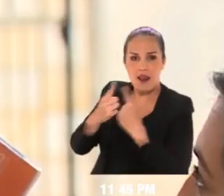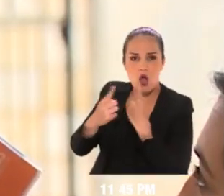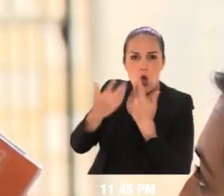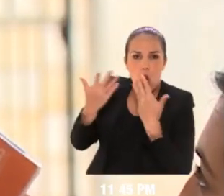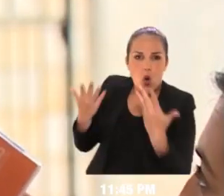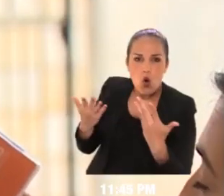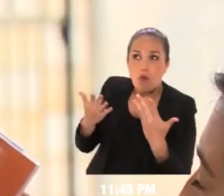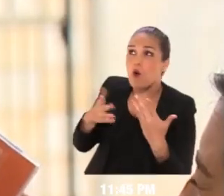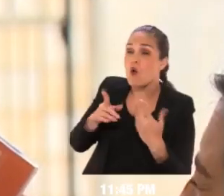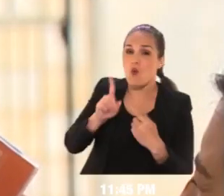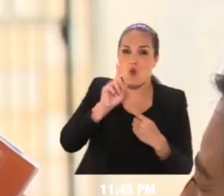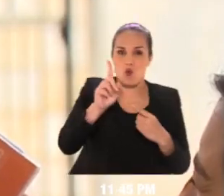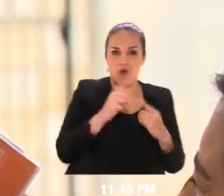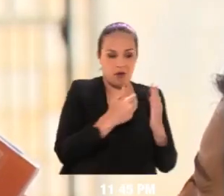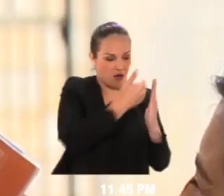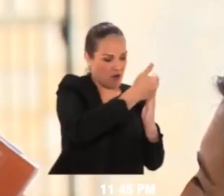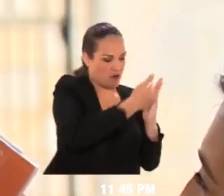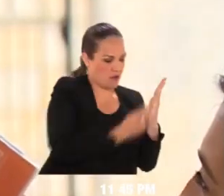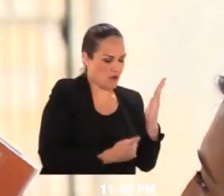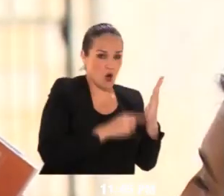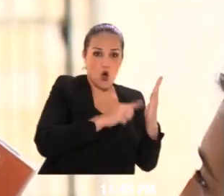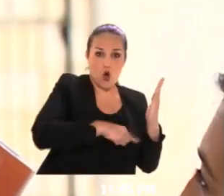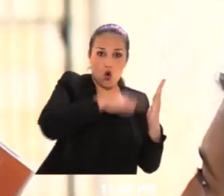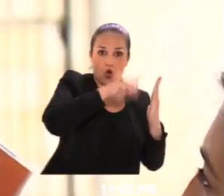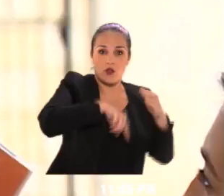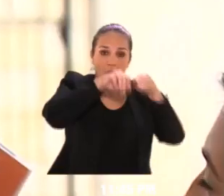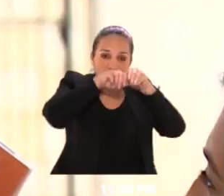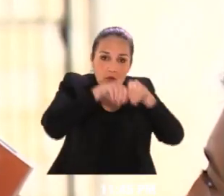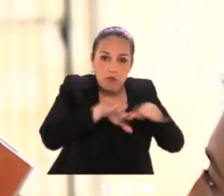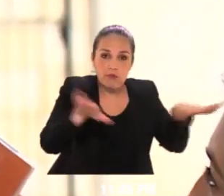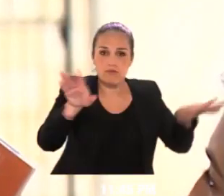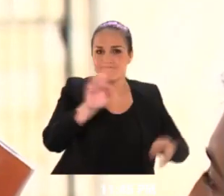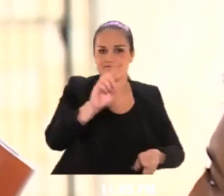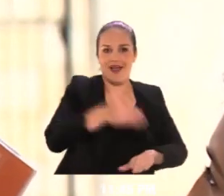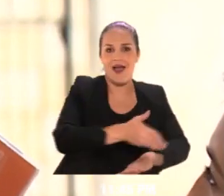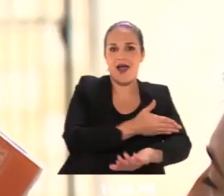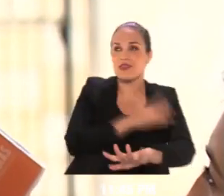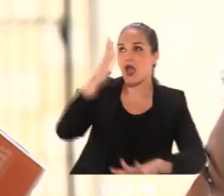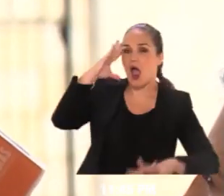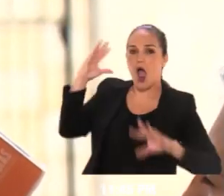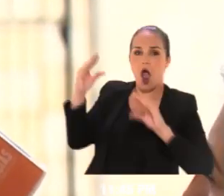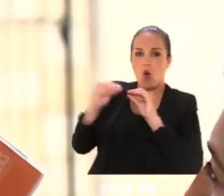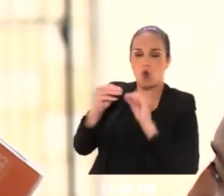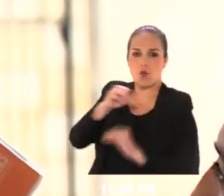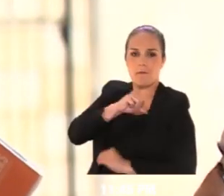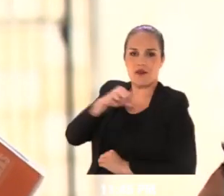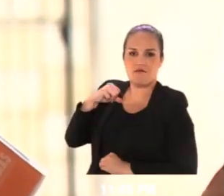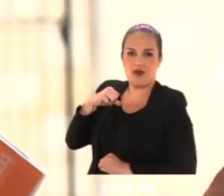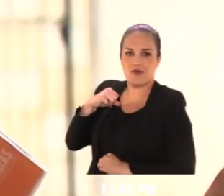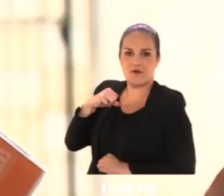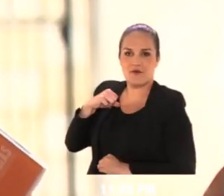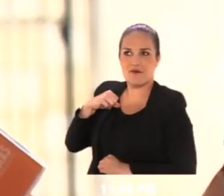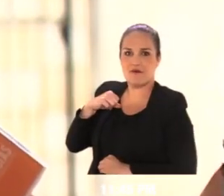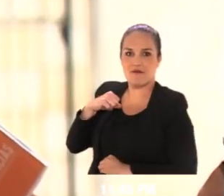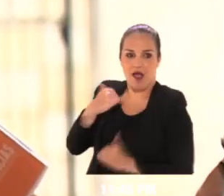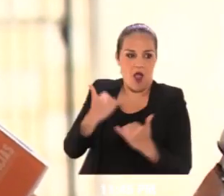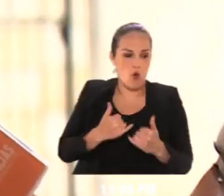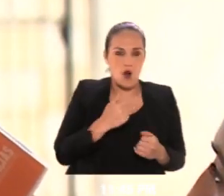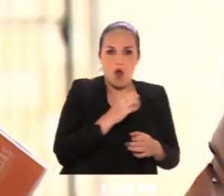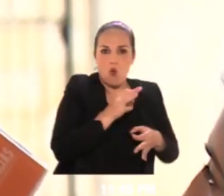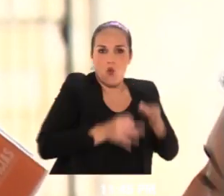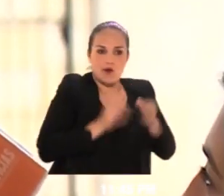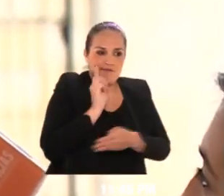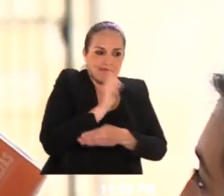cara a una publicación que se realiza esos contratos y que afecte el acuerdo de confidencialidad, pues cuáles pueden ser los impactos